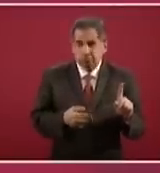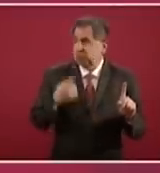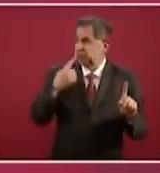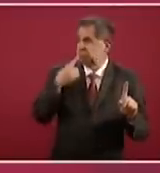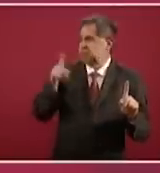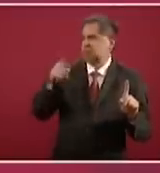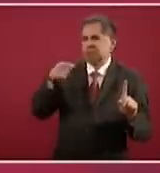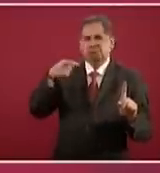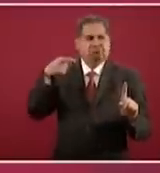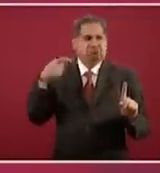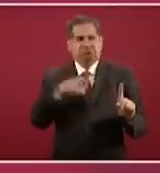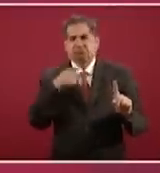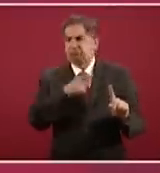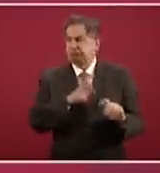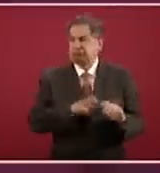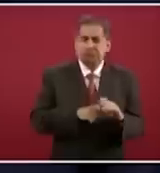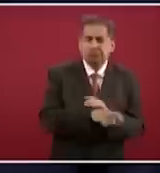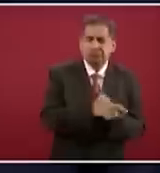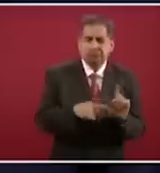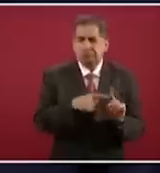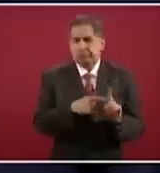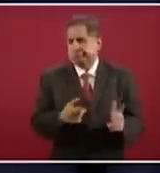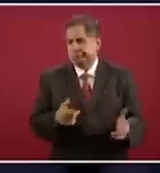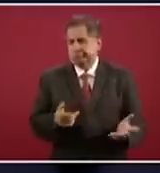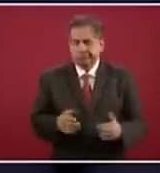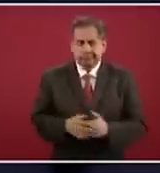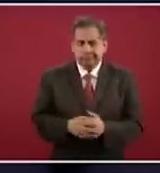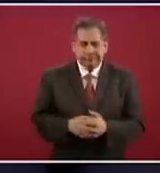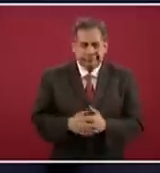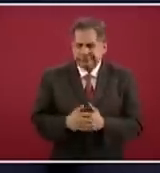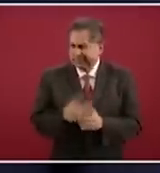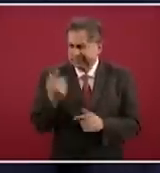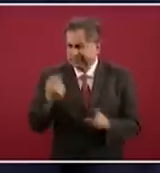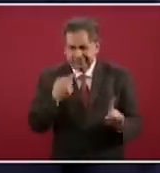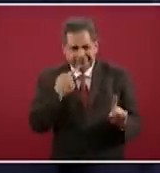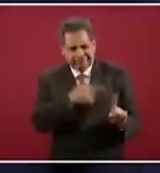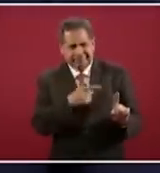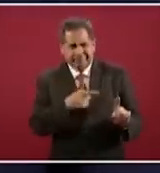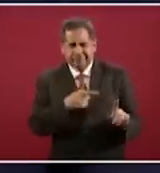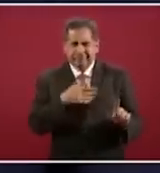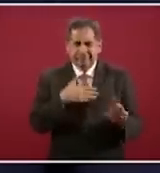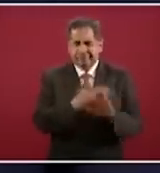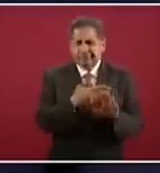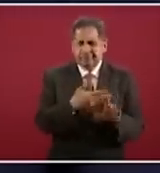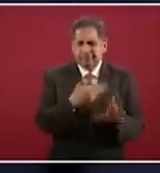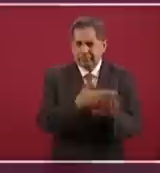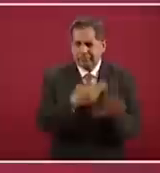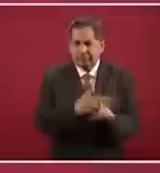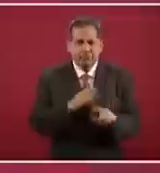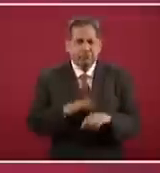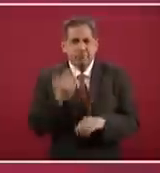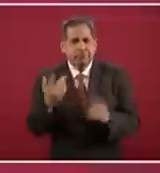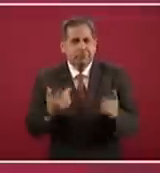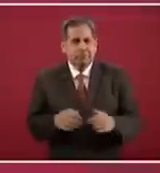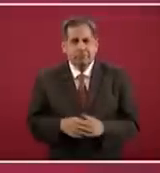acusado de lavado de dinero. ¿Y por qué la acusación de lavado de dinero?